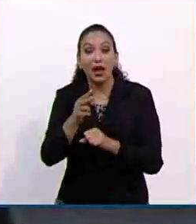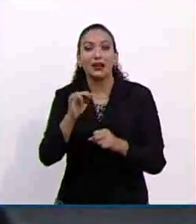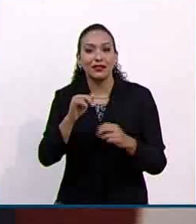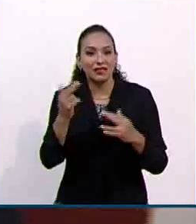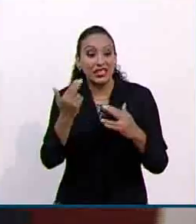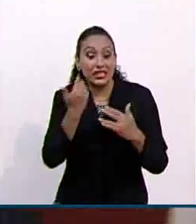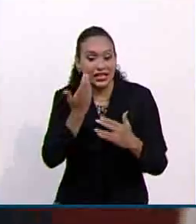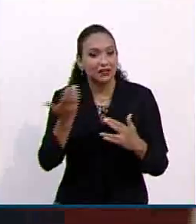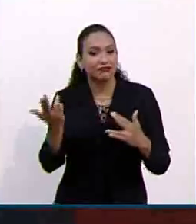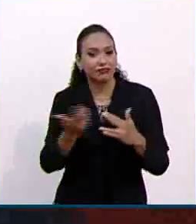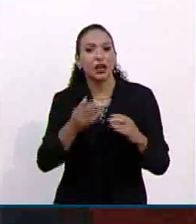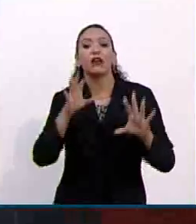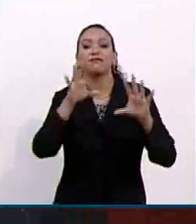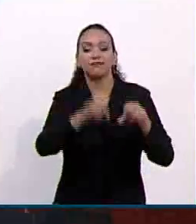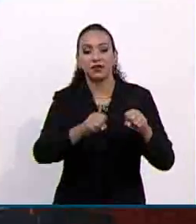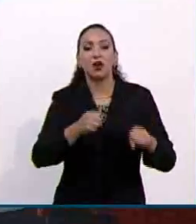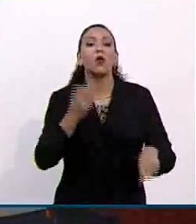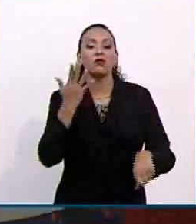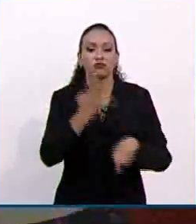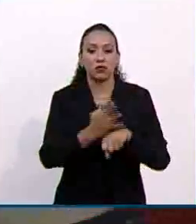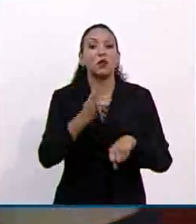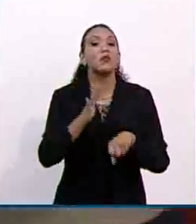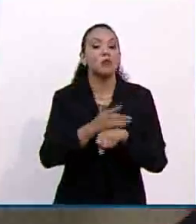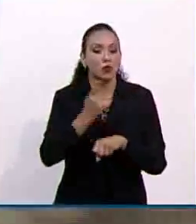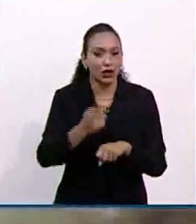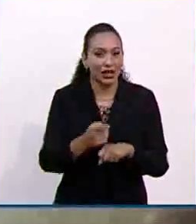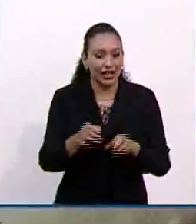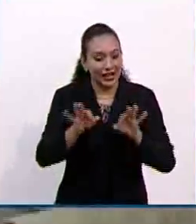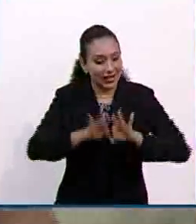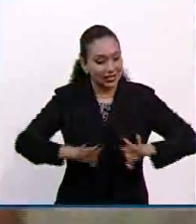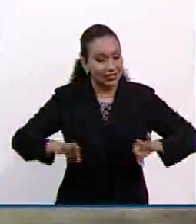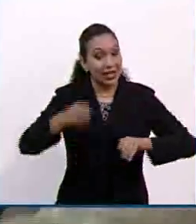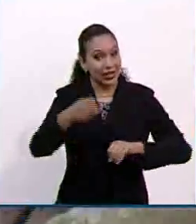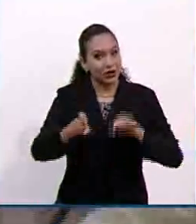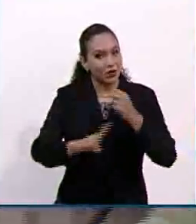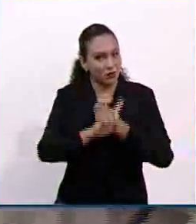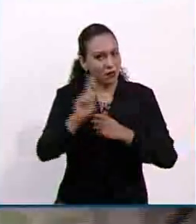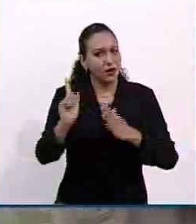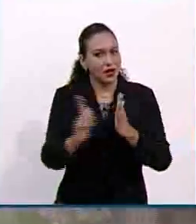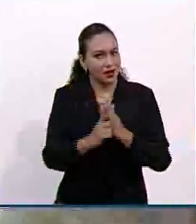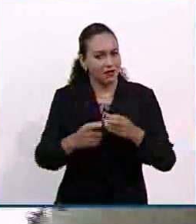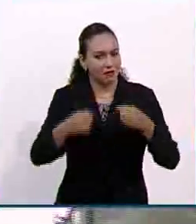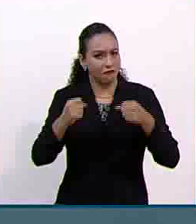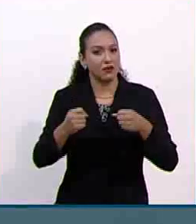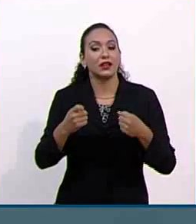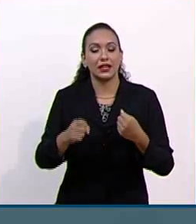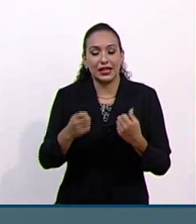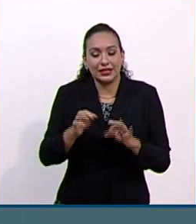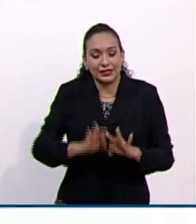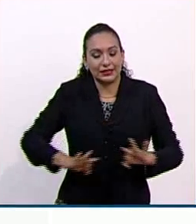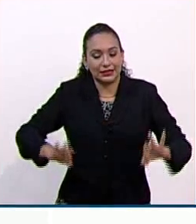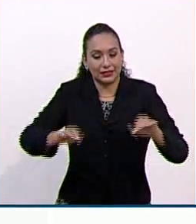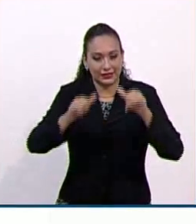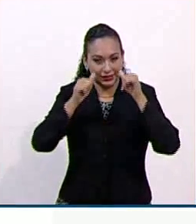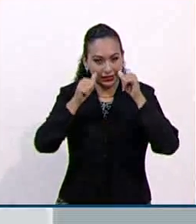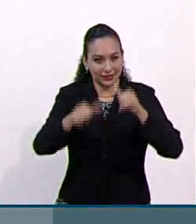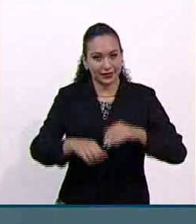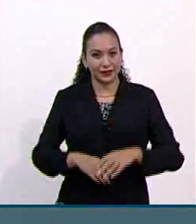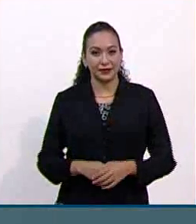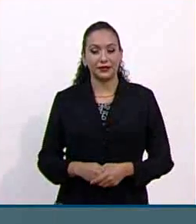violencia, ya que combatir la impunidad es una condición esencial para prevenir nuevos actos de esta